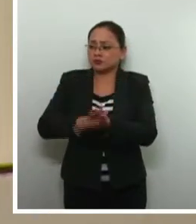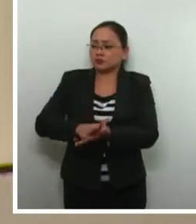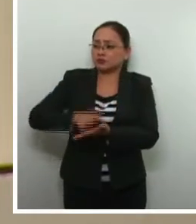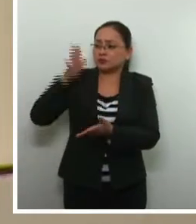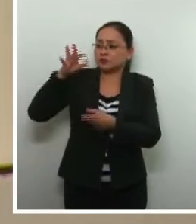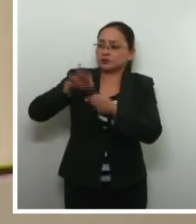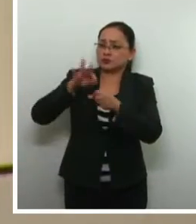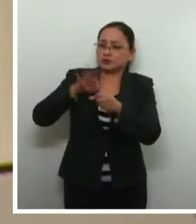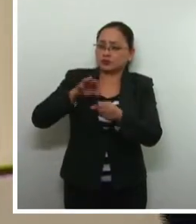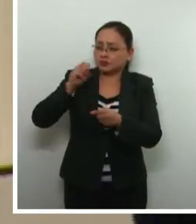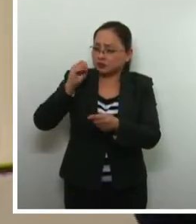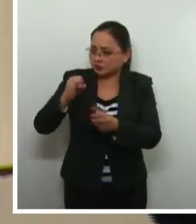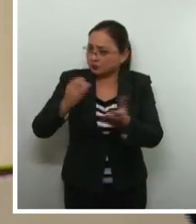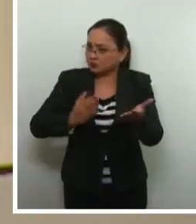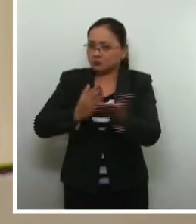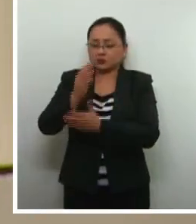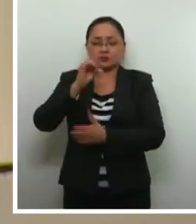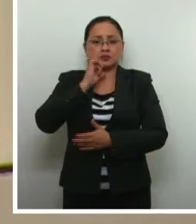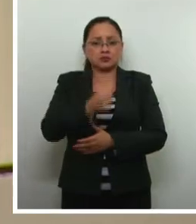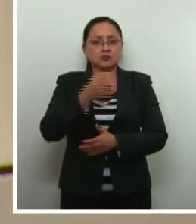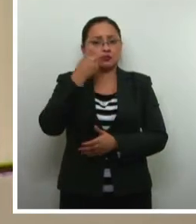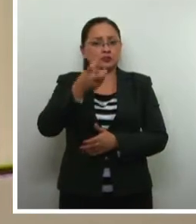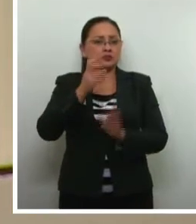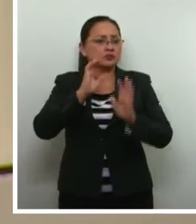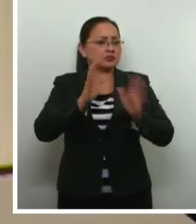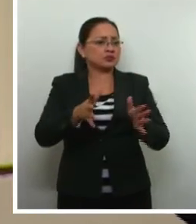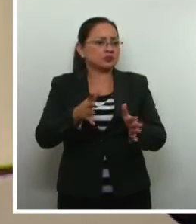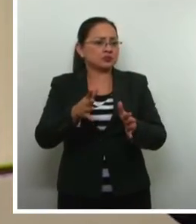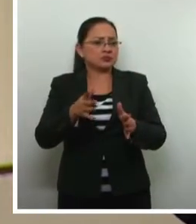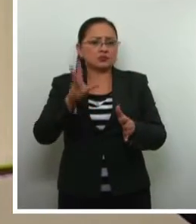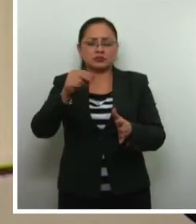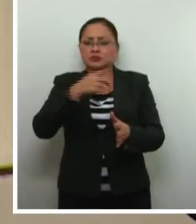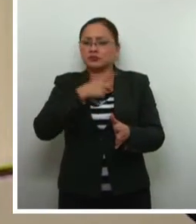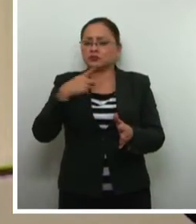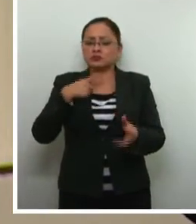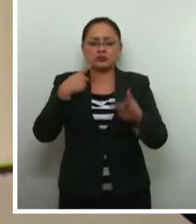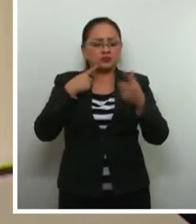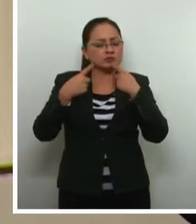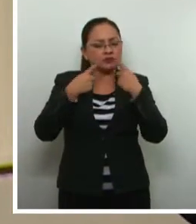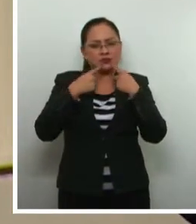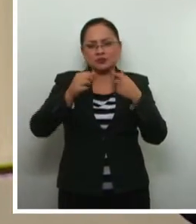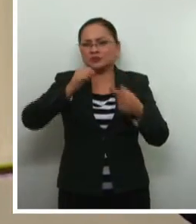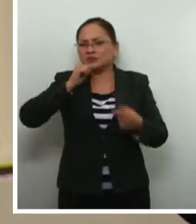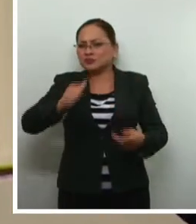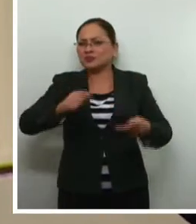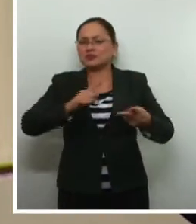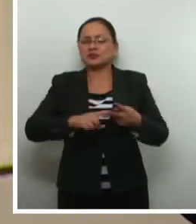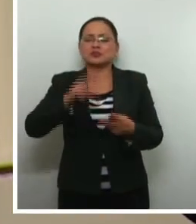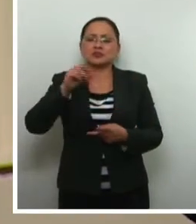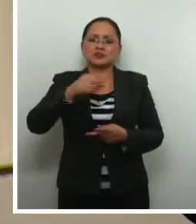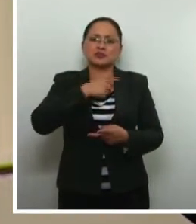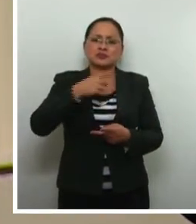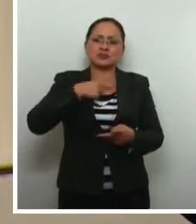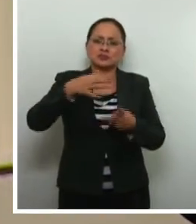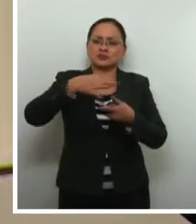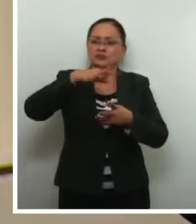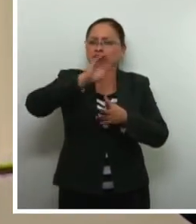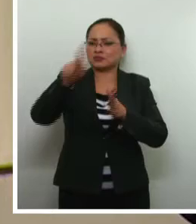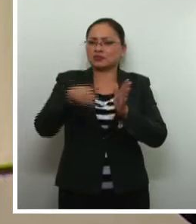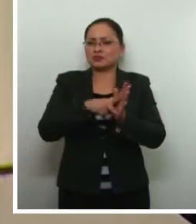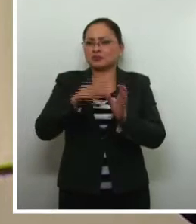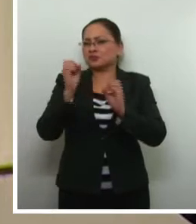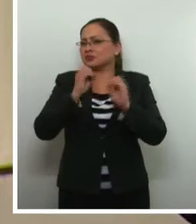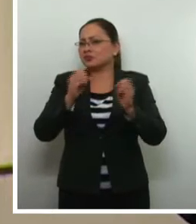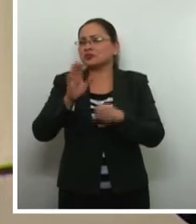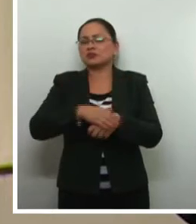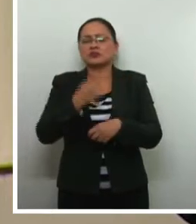mayoría calificada, pues esas ya no se deben discutir, ni tampoco se deben reservar porque ya no